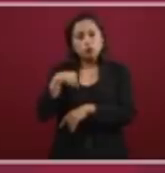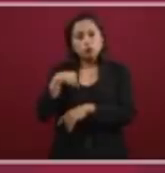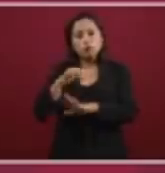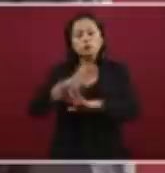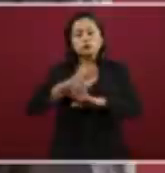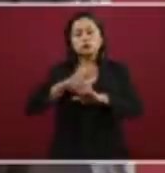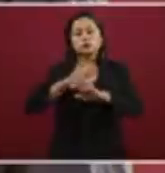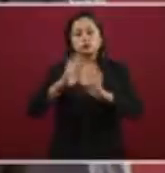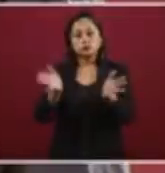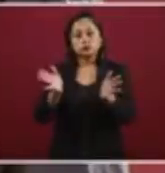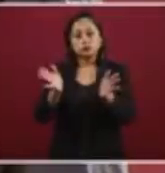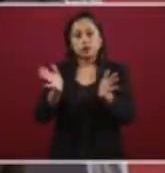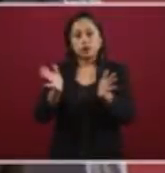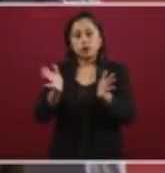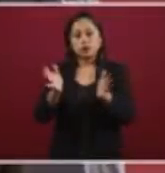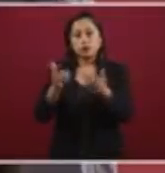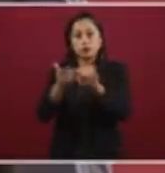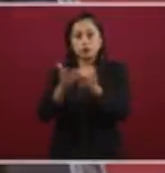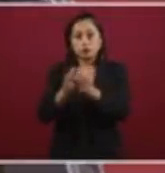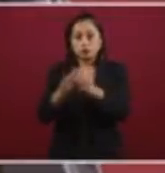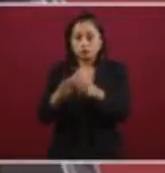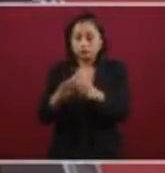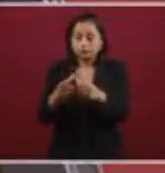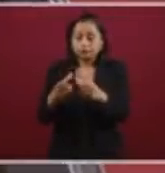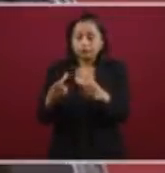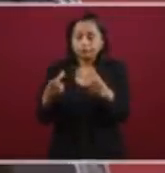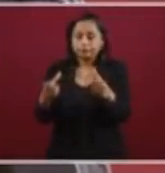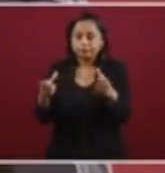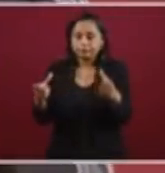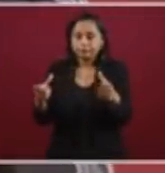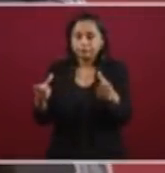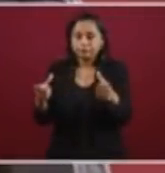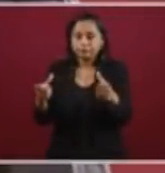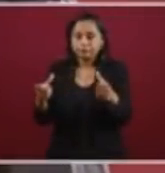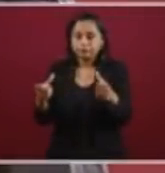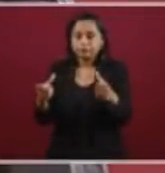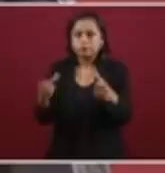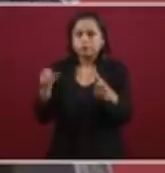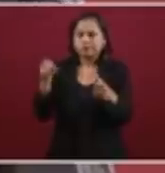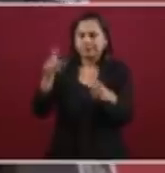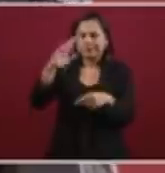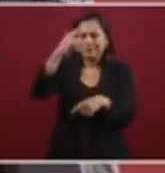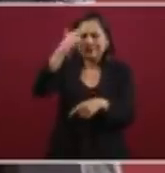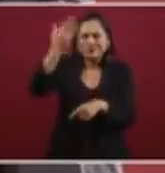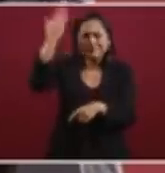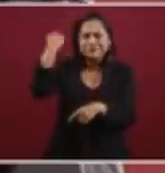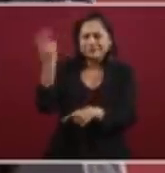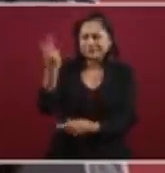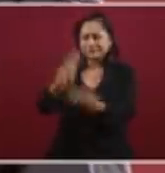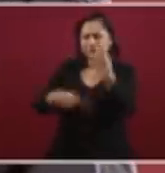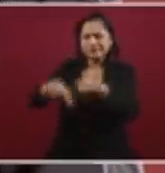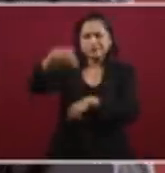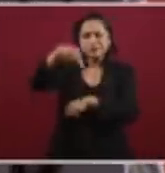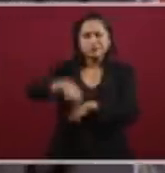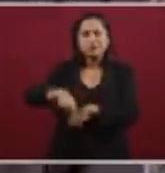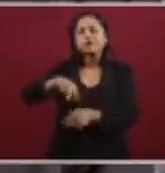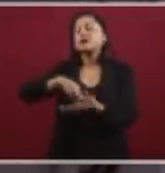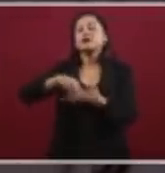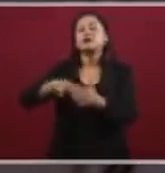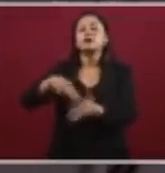la generación a kilo que vino a explicar el ingeniero morales